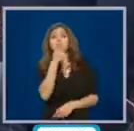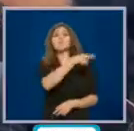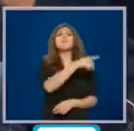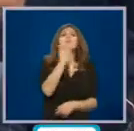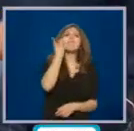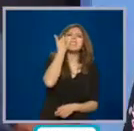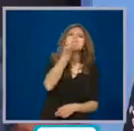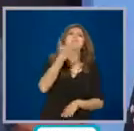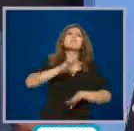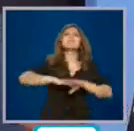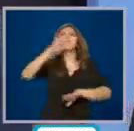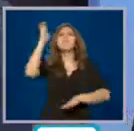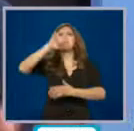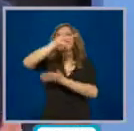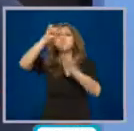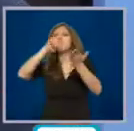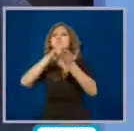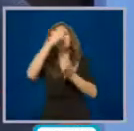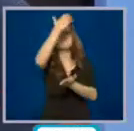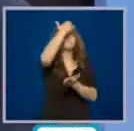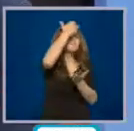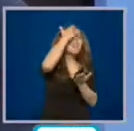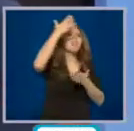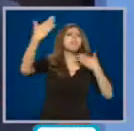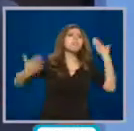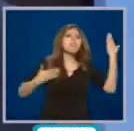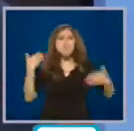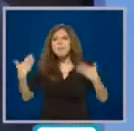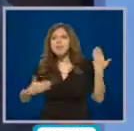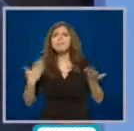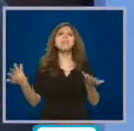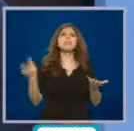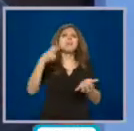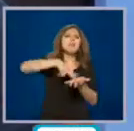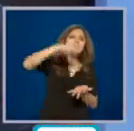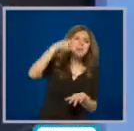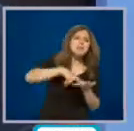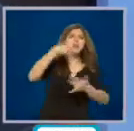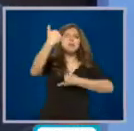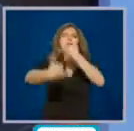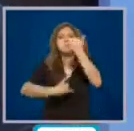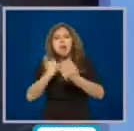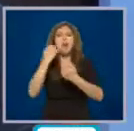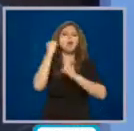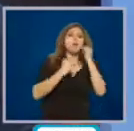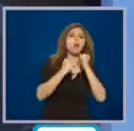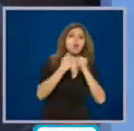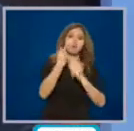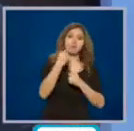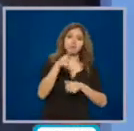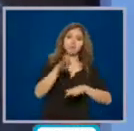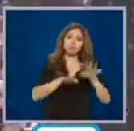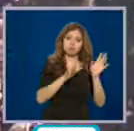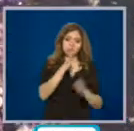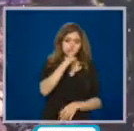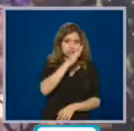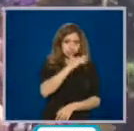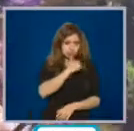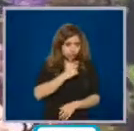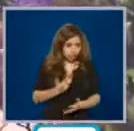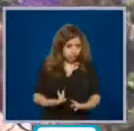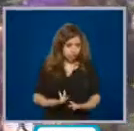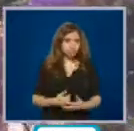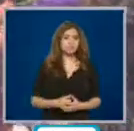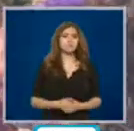es, pues, irse a divertir, salir, correr, jugar, brincar, pero, pues, a veces no se puede tampoco. Tiene que ver más bien